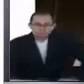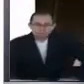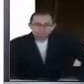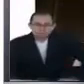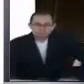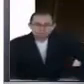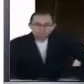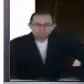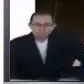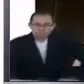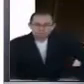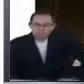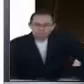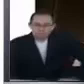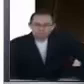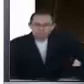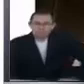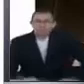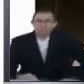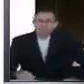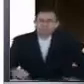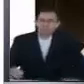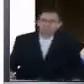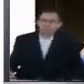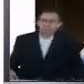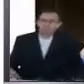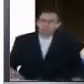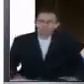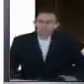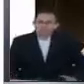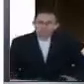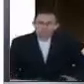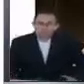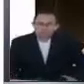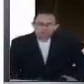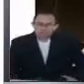¿Qué pasó, demonio? Está hablando en nombre de Jesús. ¿Qué pasó?